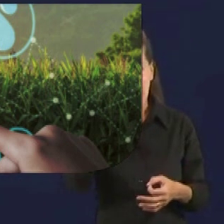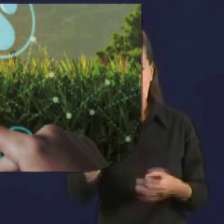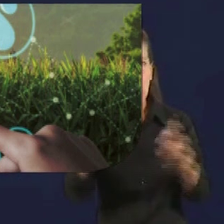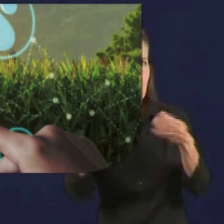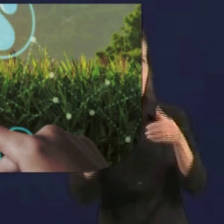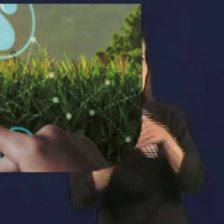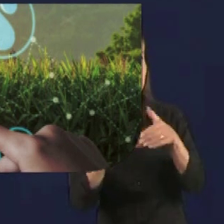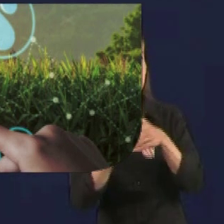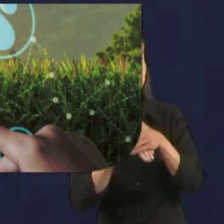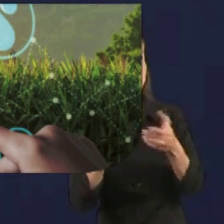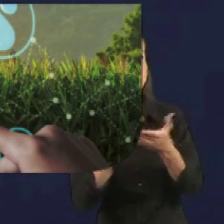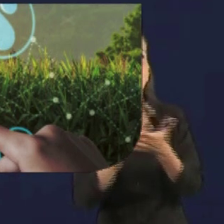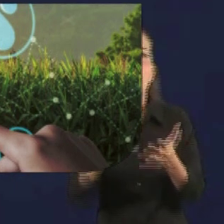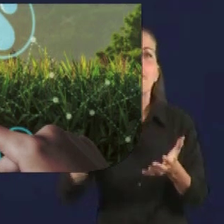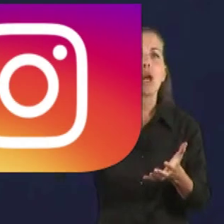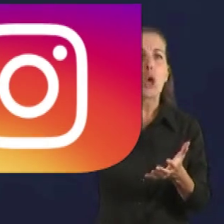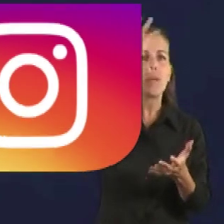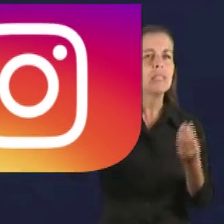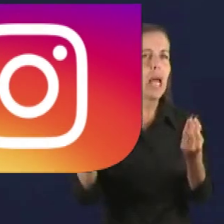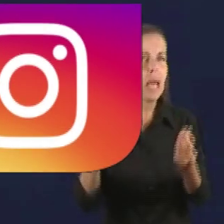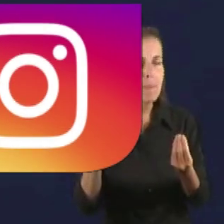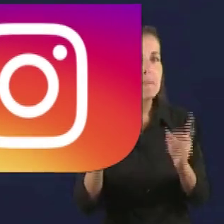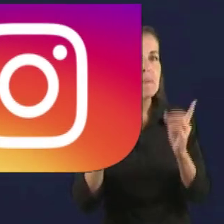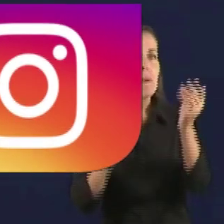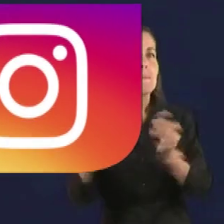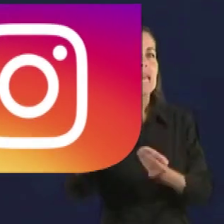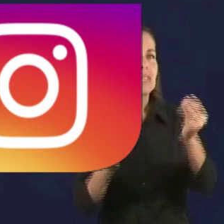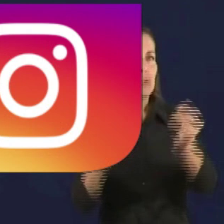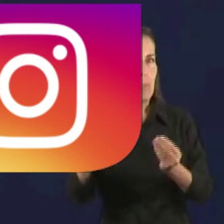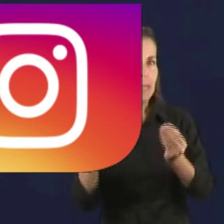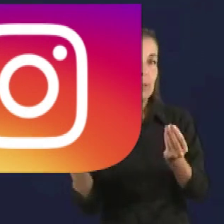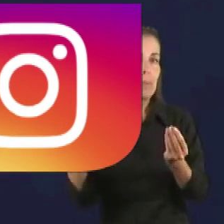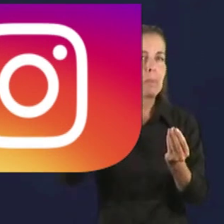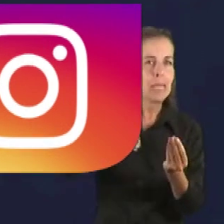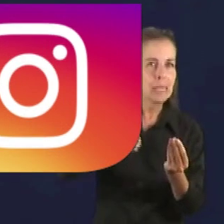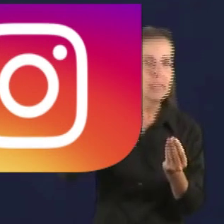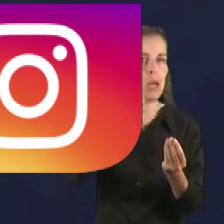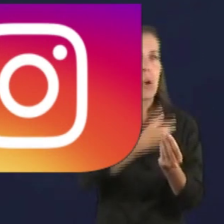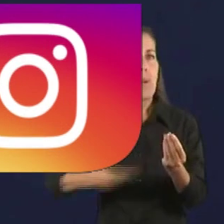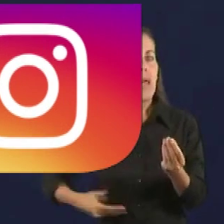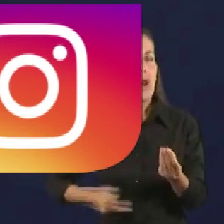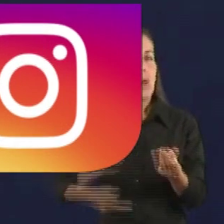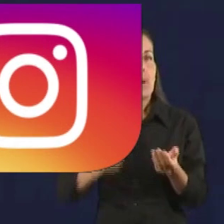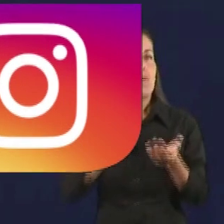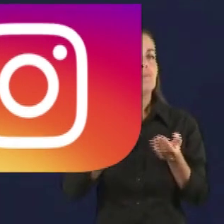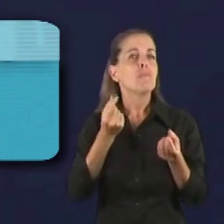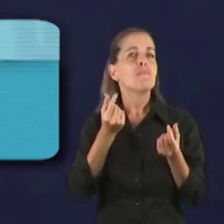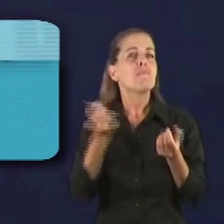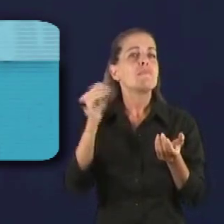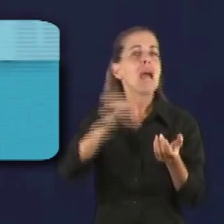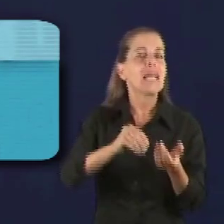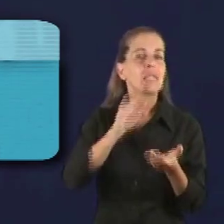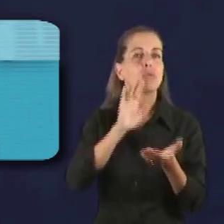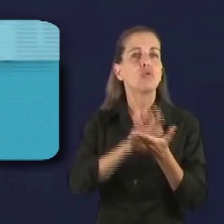del Interior, a través del cual se asistía a las provincias con fondos para el